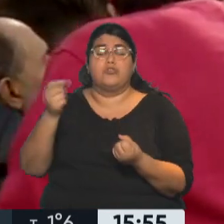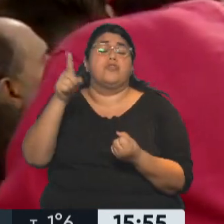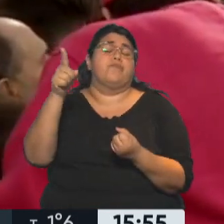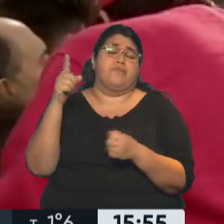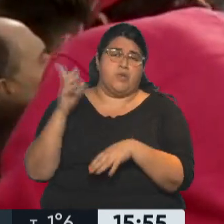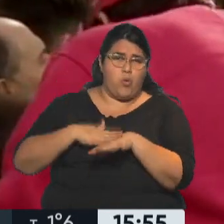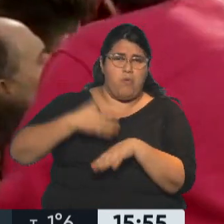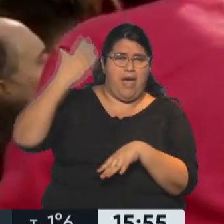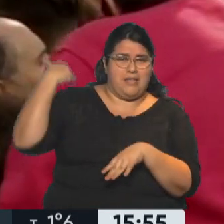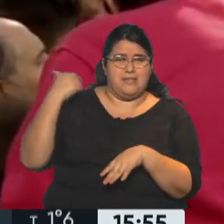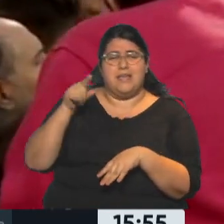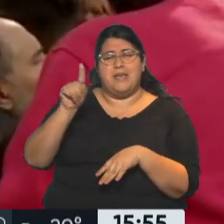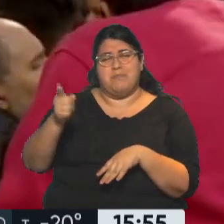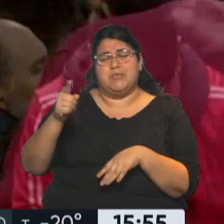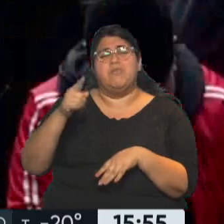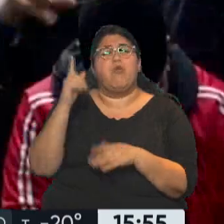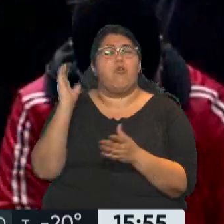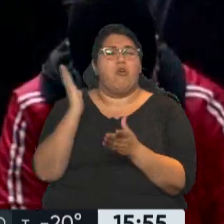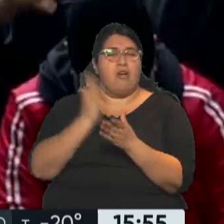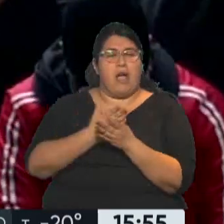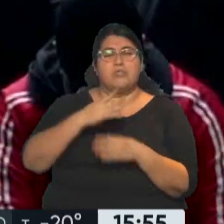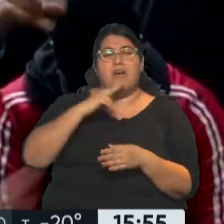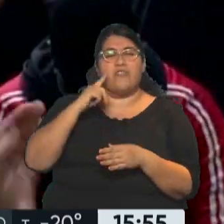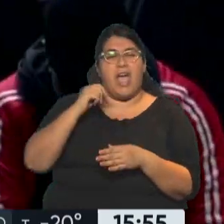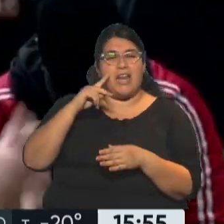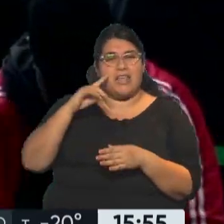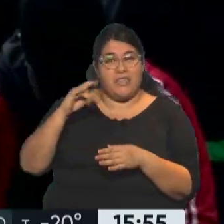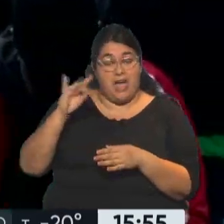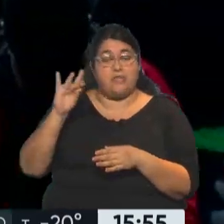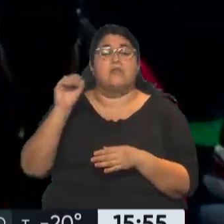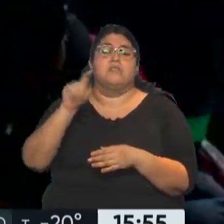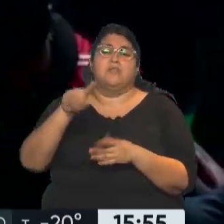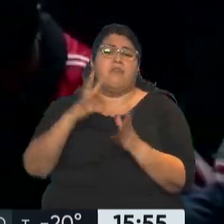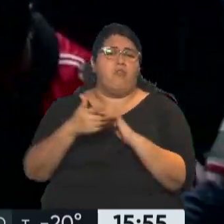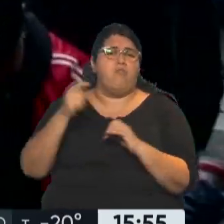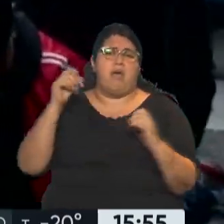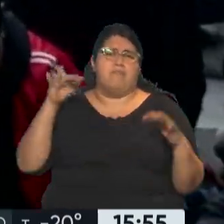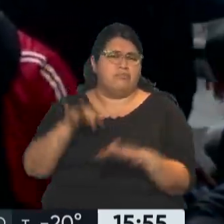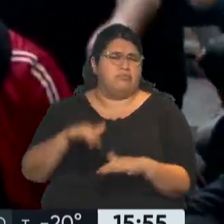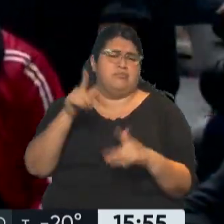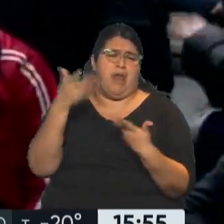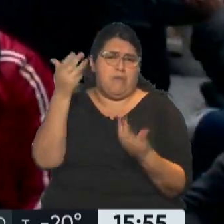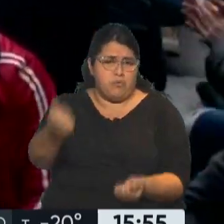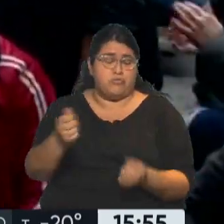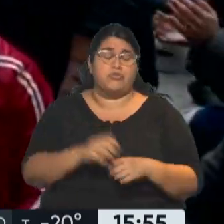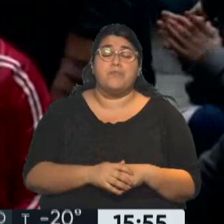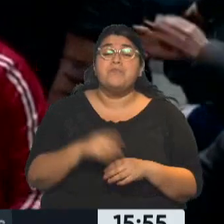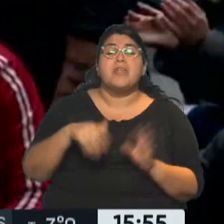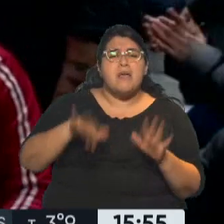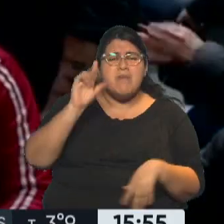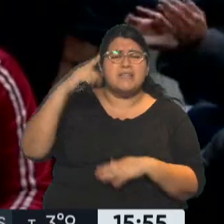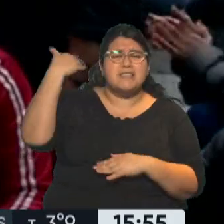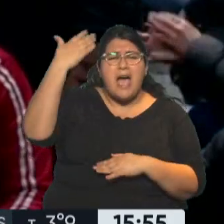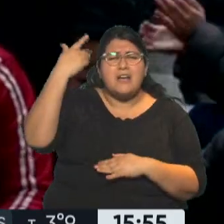fiscalía en el juicio por vialidad la consigna si viene por christina vienen por tus derechos de esta manera uno de los actos